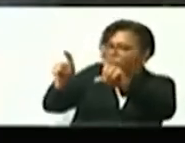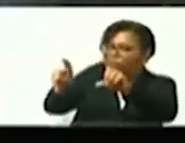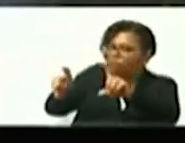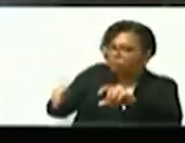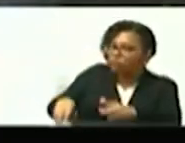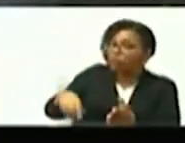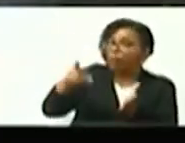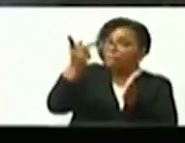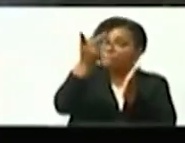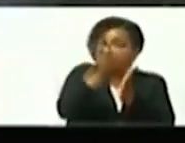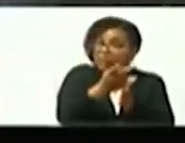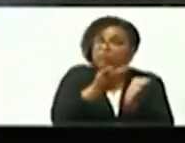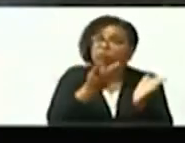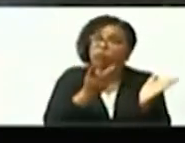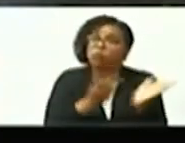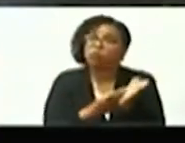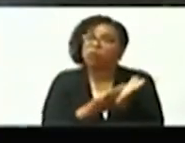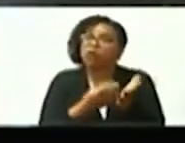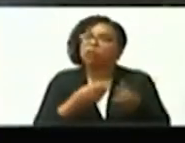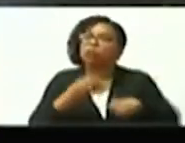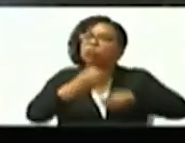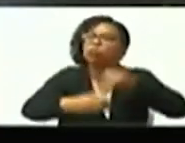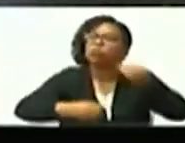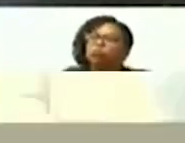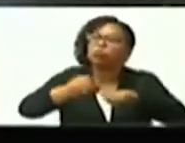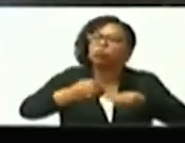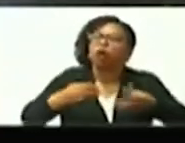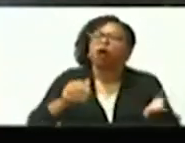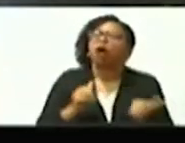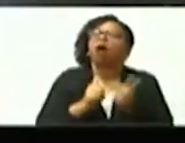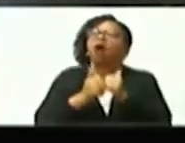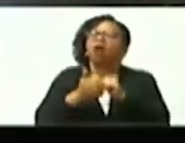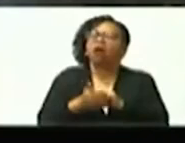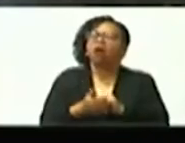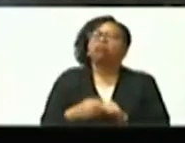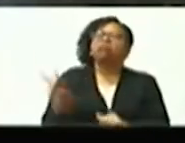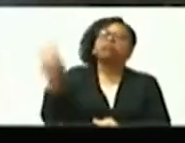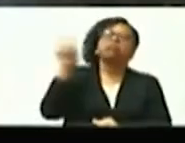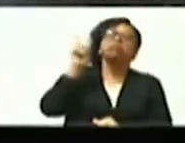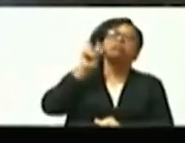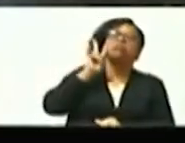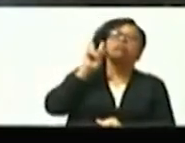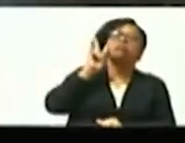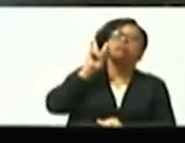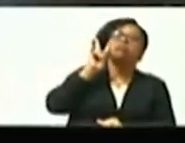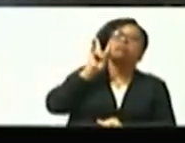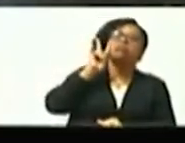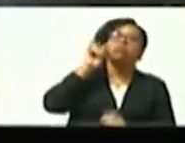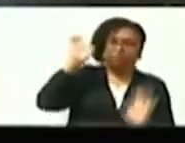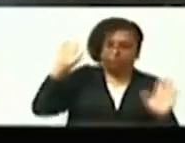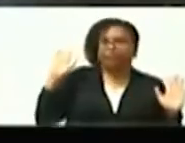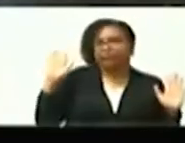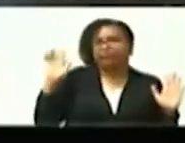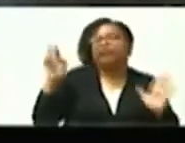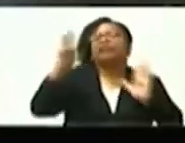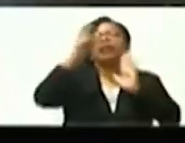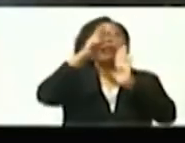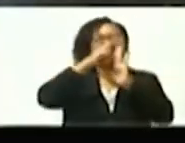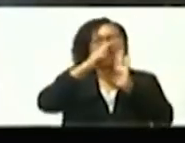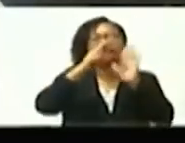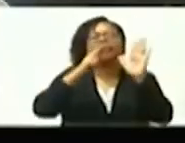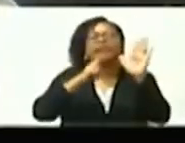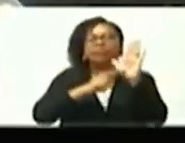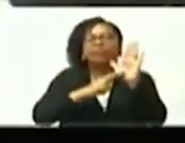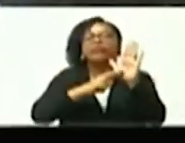rendir los informes de fiscalización correspondientes, que el reglamento también establece que cada comisión, que existe una comisión por